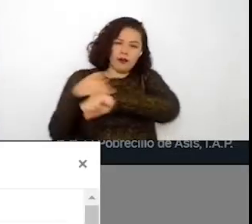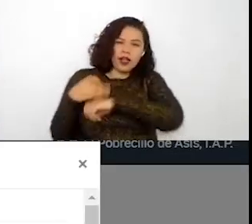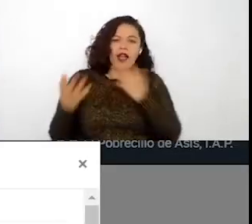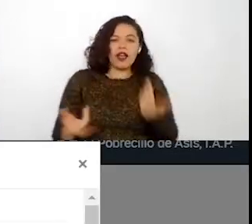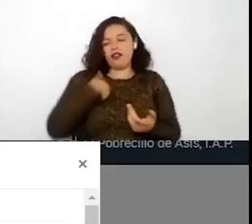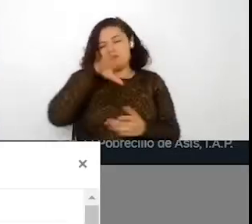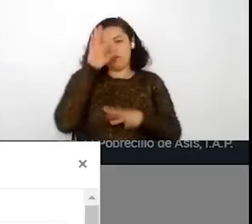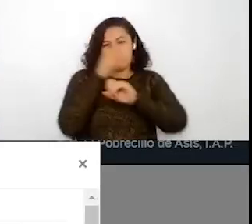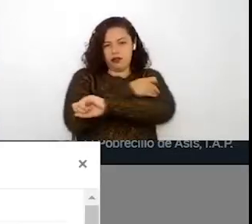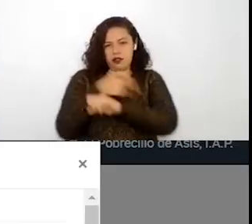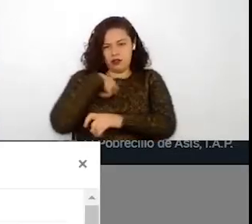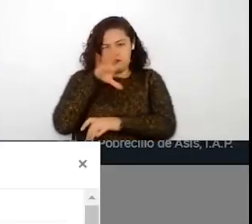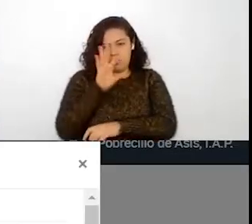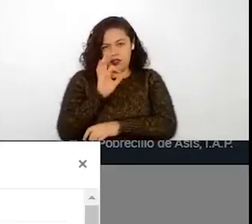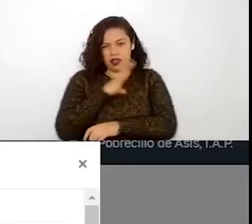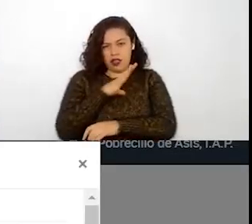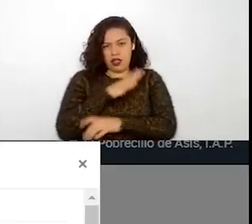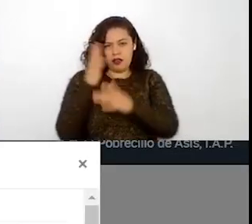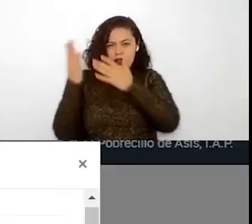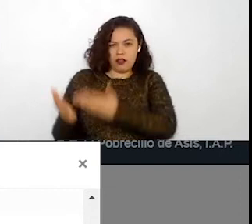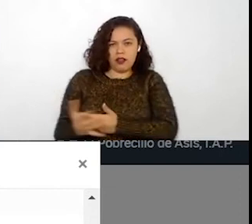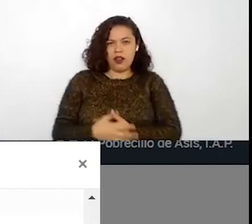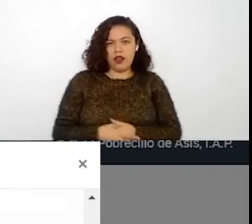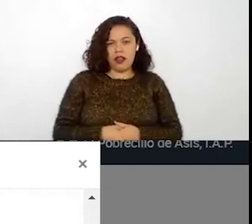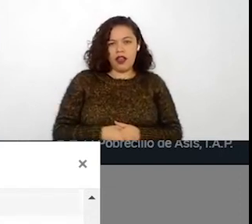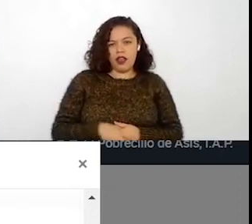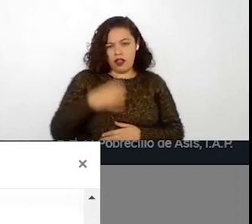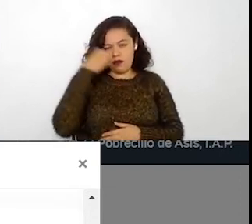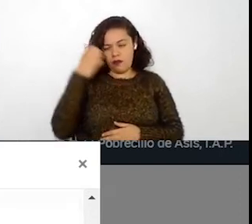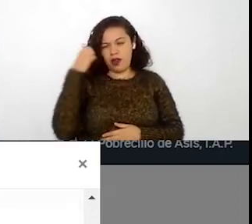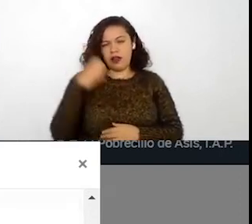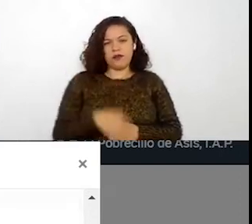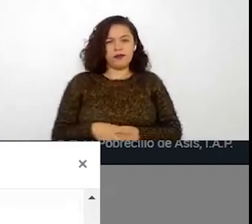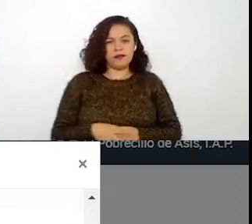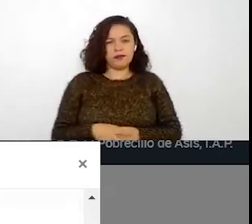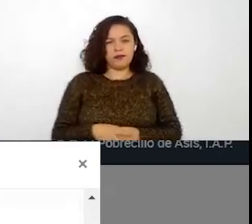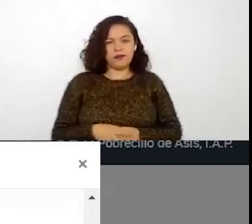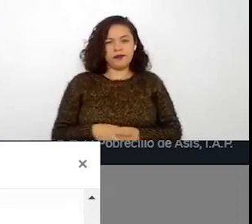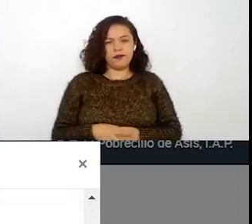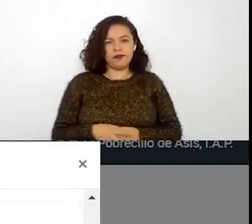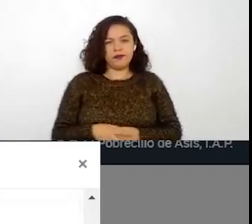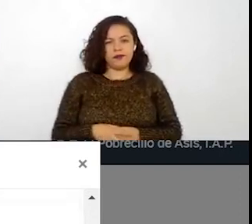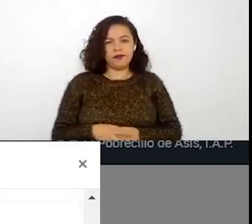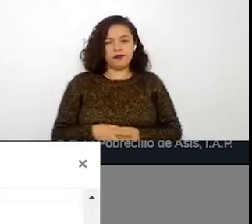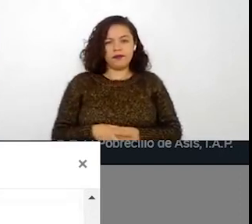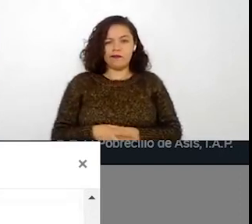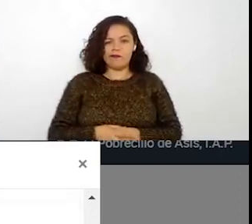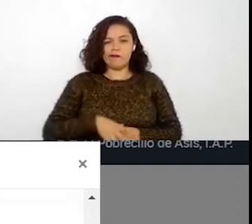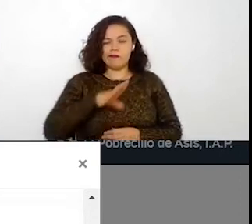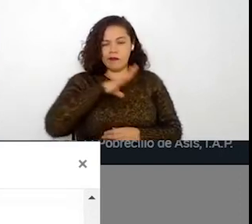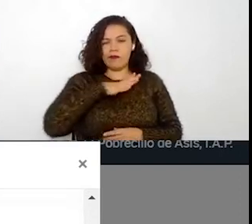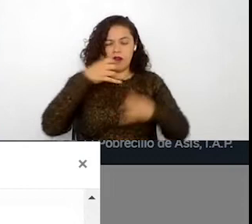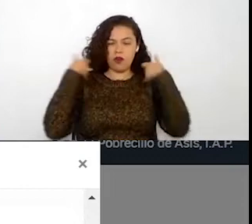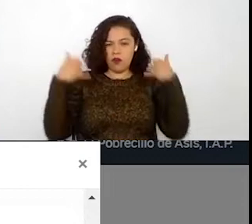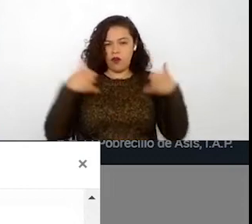a la información digamos Así que nos ha dado la escuela son chicos que